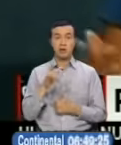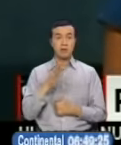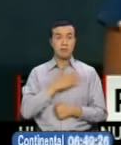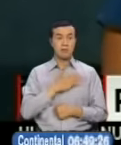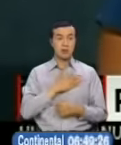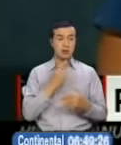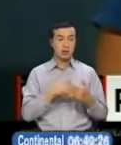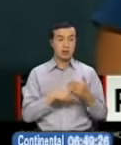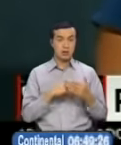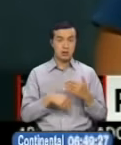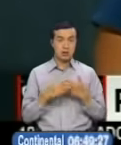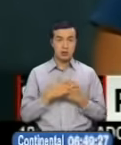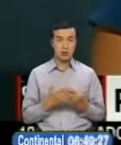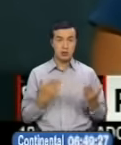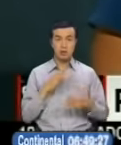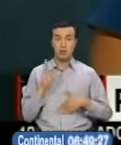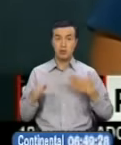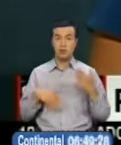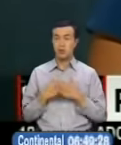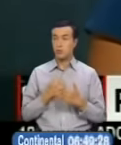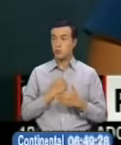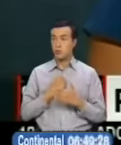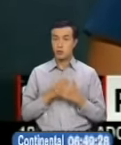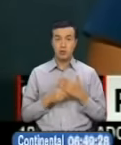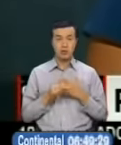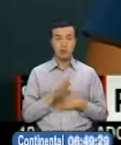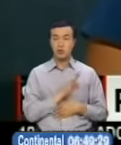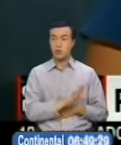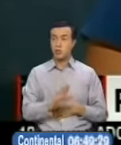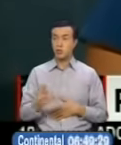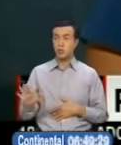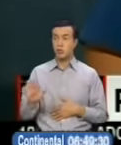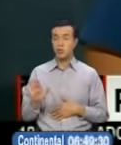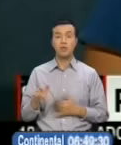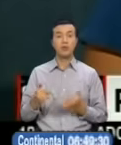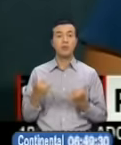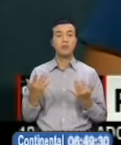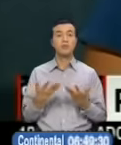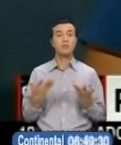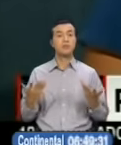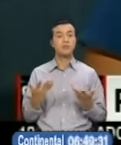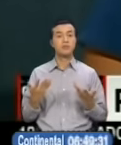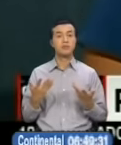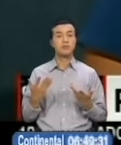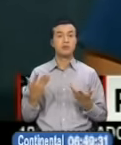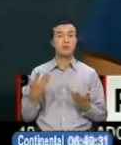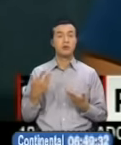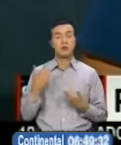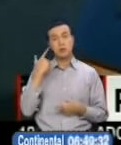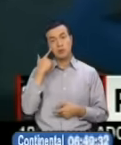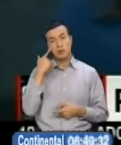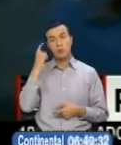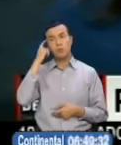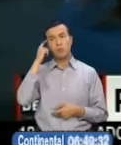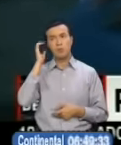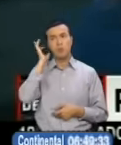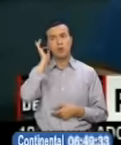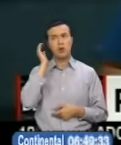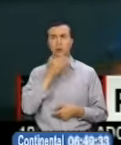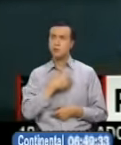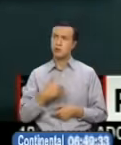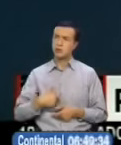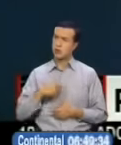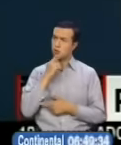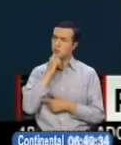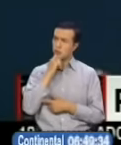hijas y todos nuestros hijos e hijas ahora lo dan por sentado, que una mujer puede ser presidenta